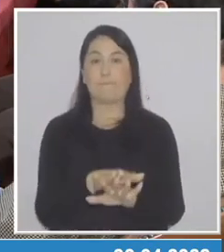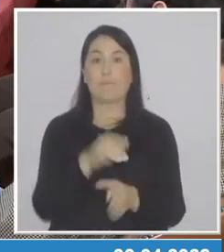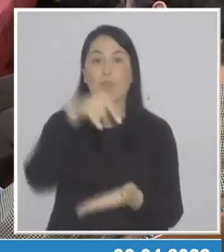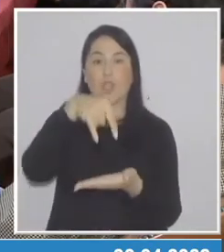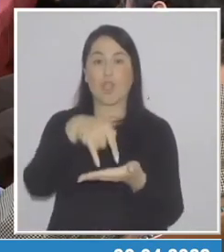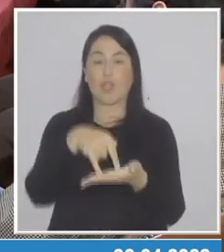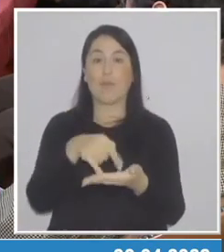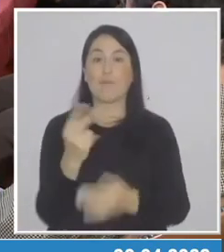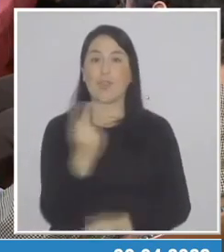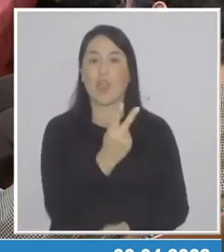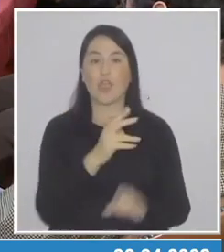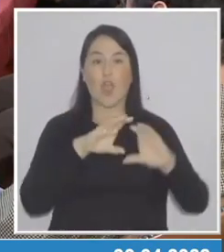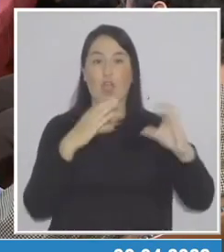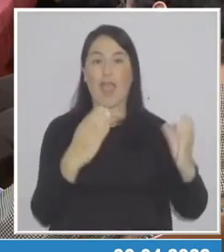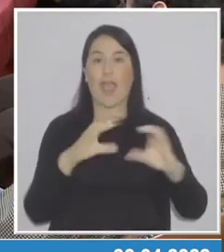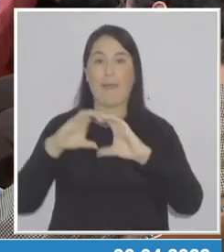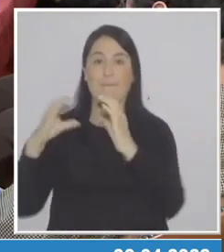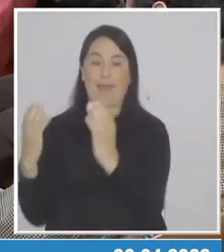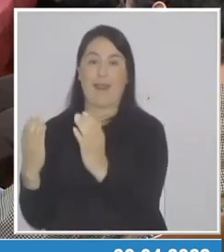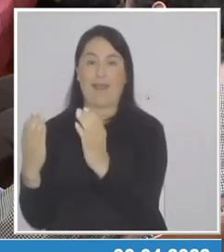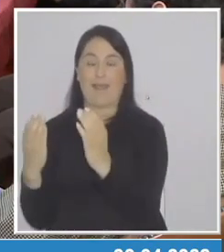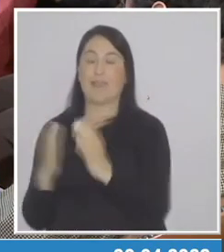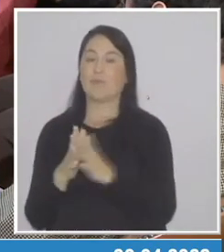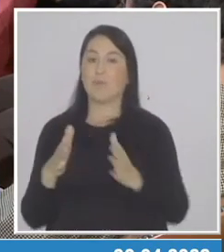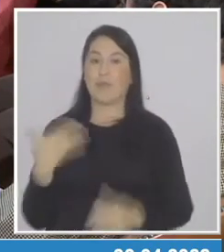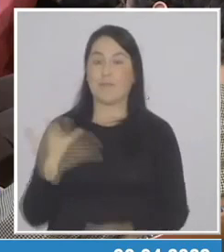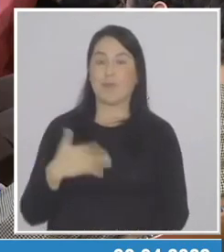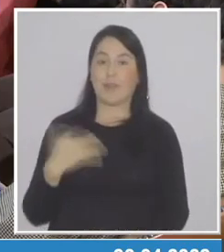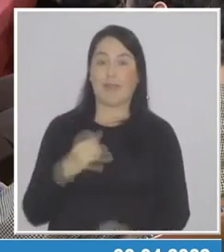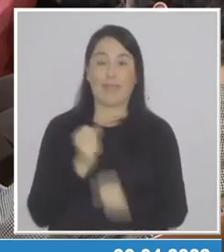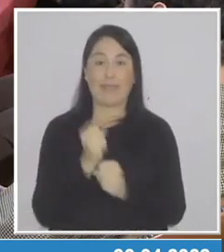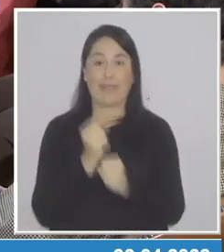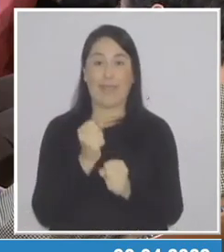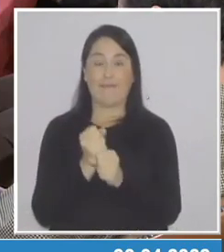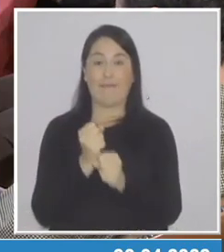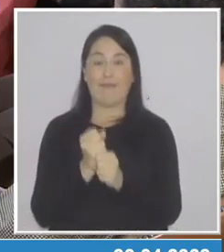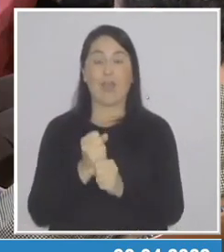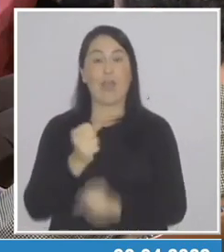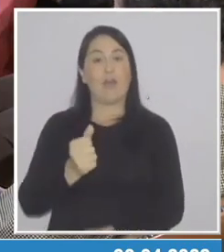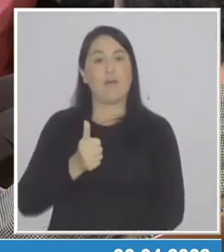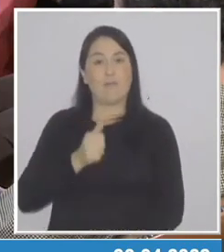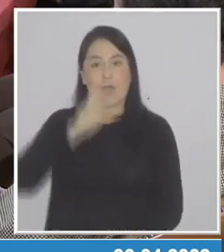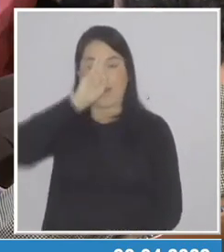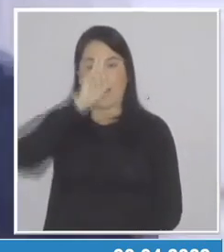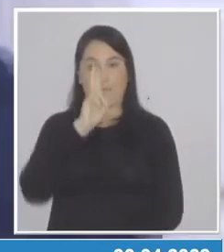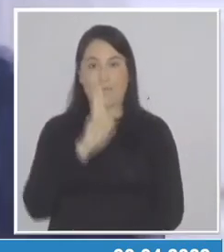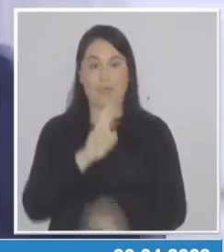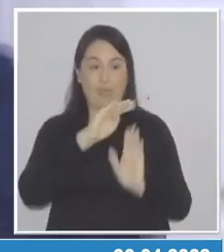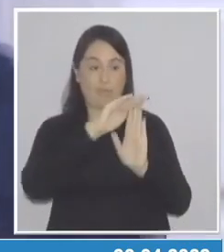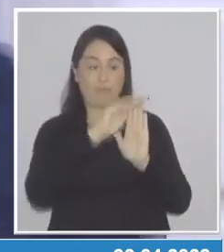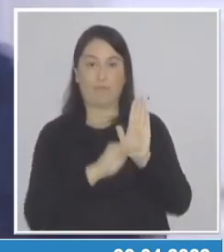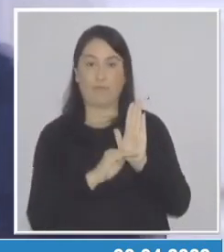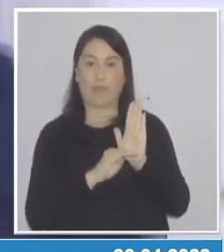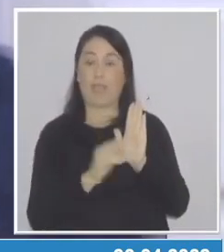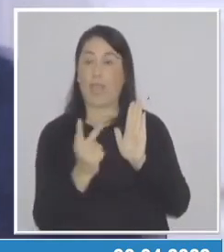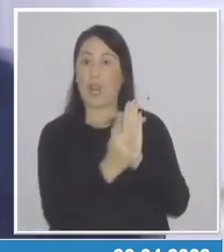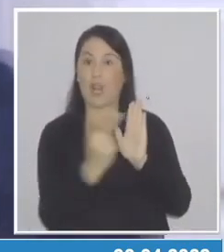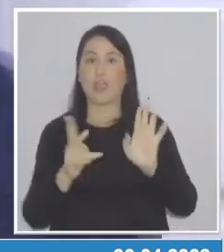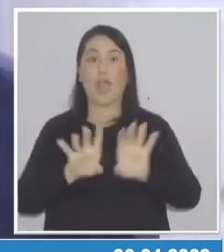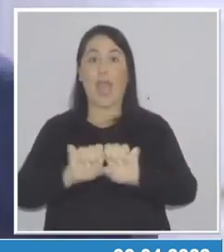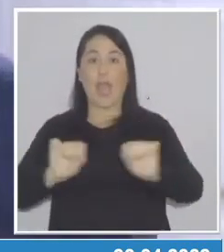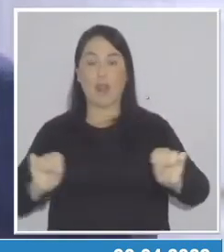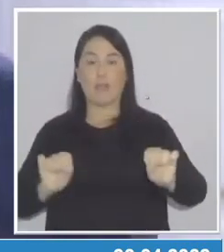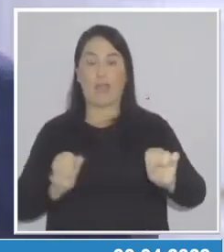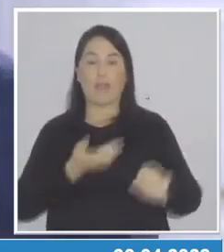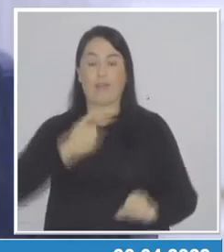bicameral, en el cual es relevante actuar en consonancia y de acuerdo con los criterios definidos por las cámaras a quienes se presta